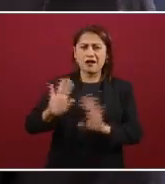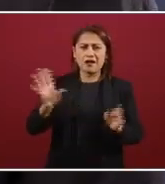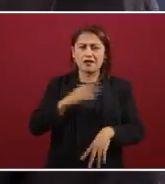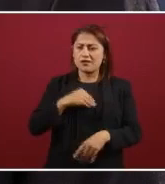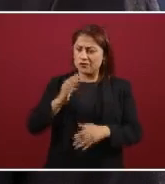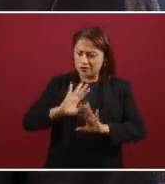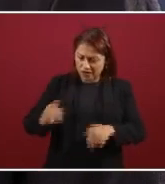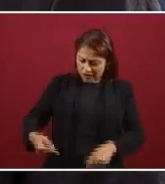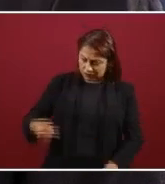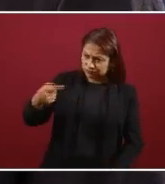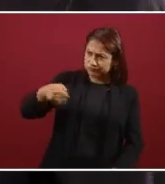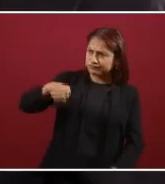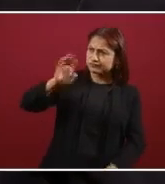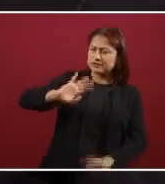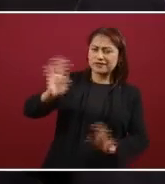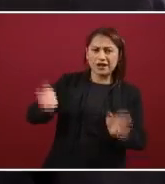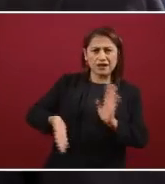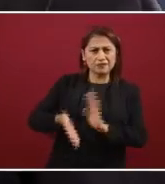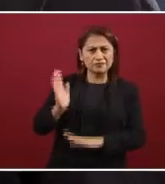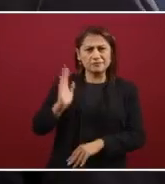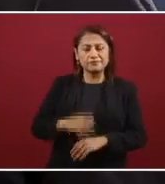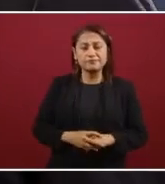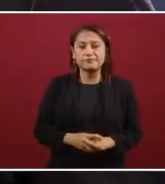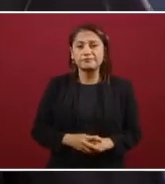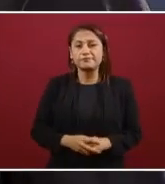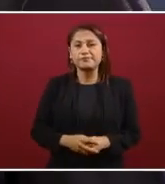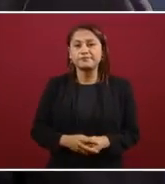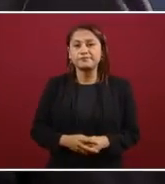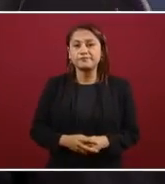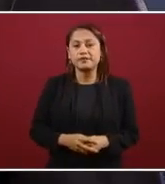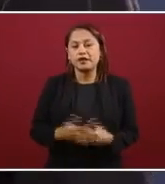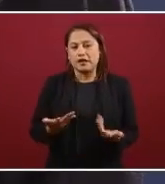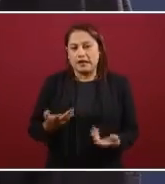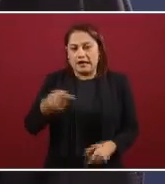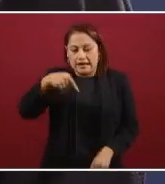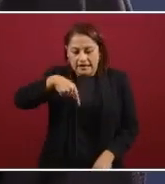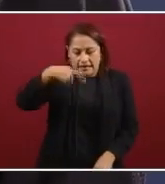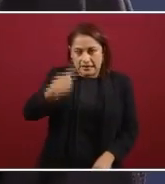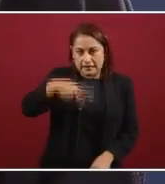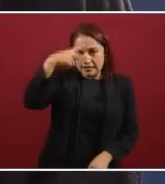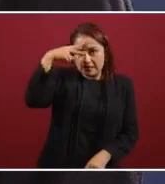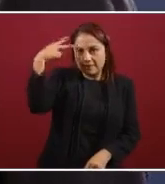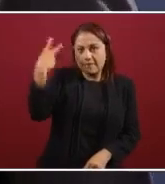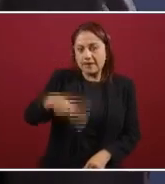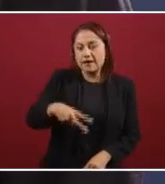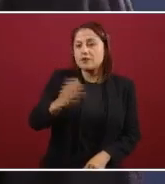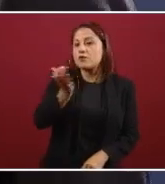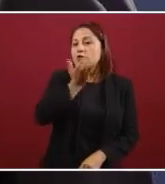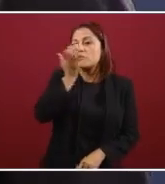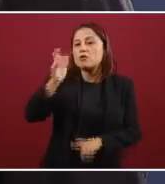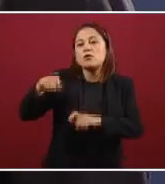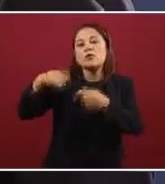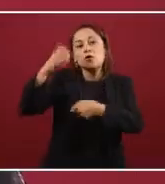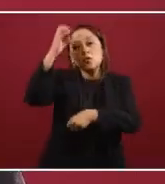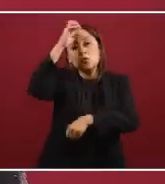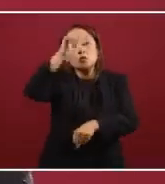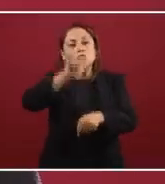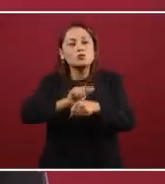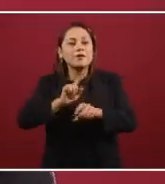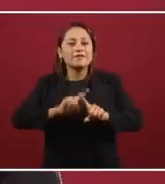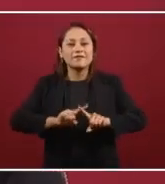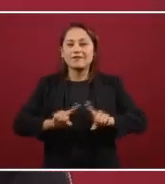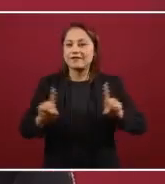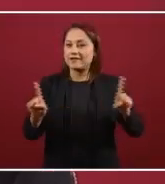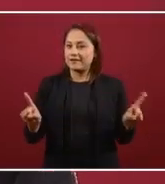casa. Nosotros tenemos una tradición distinta. Nosotros no queremos que nuestros hijos se